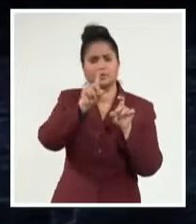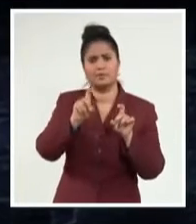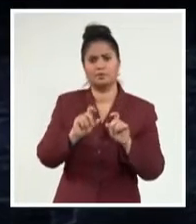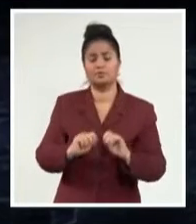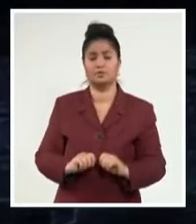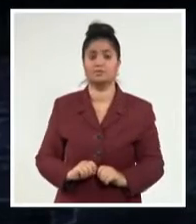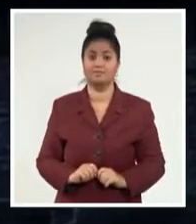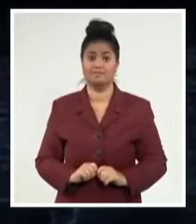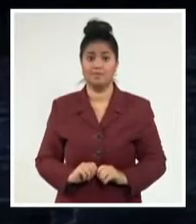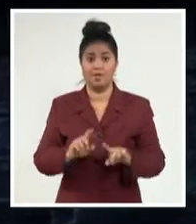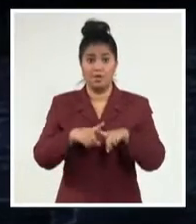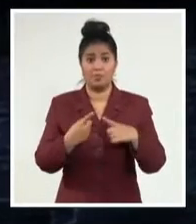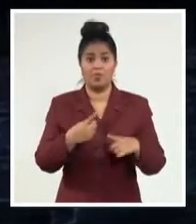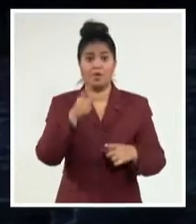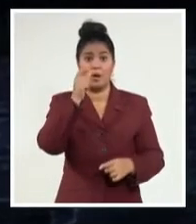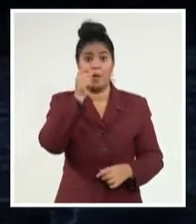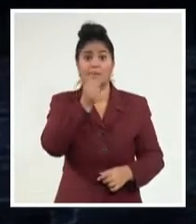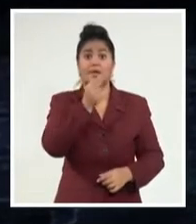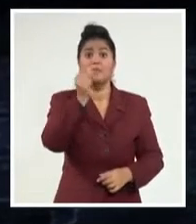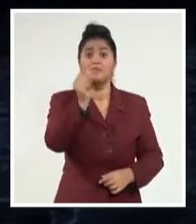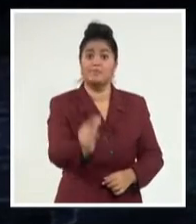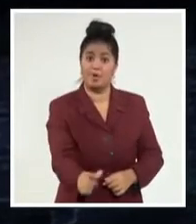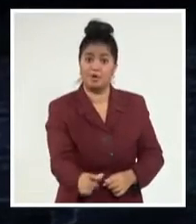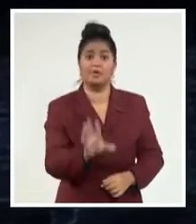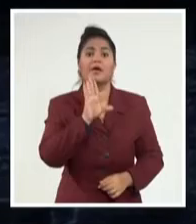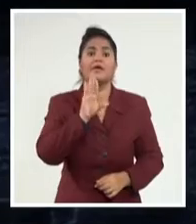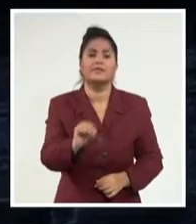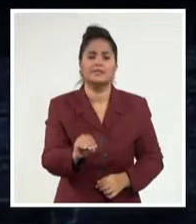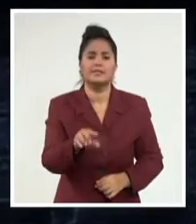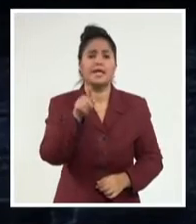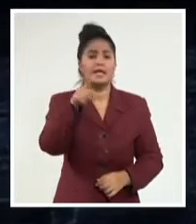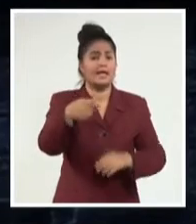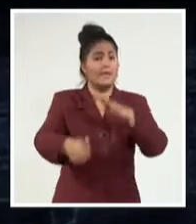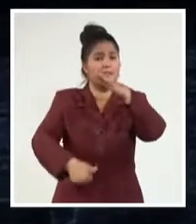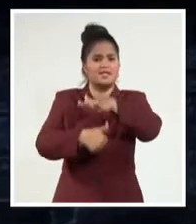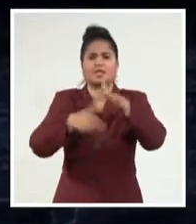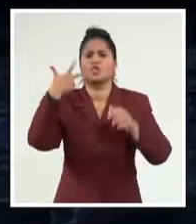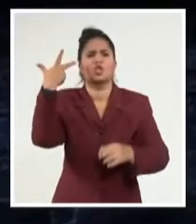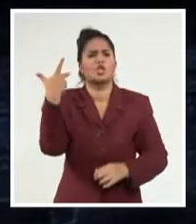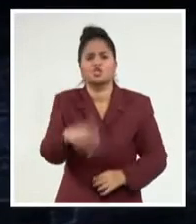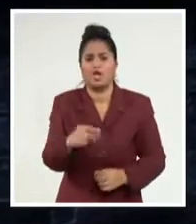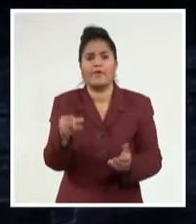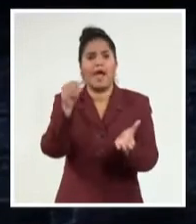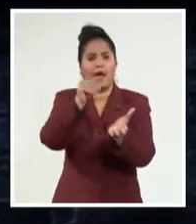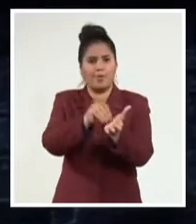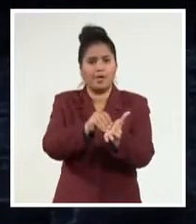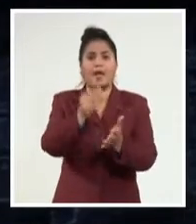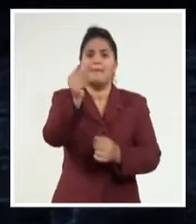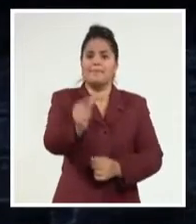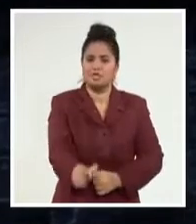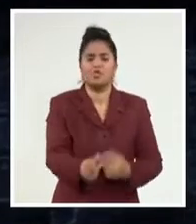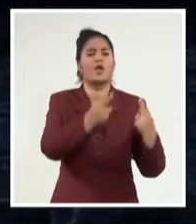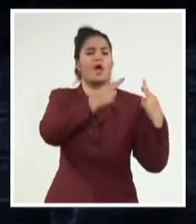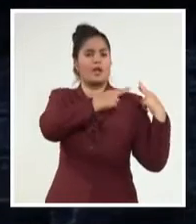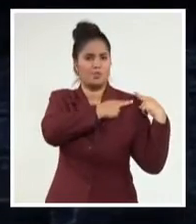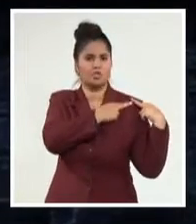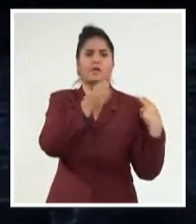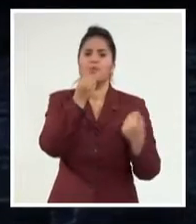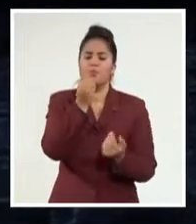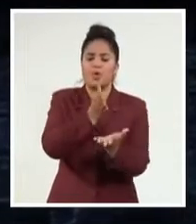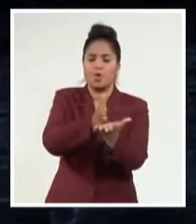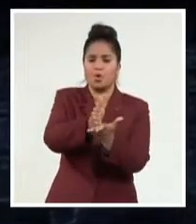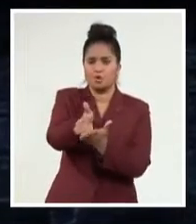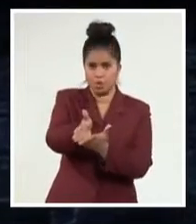no saber encontrar personas adecuadas para sus cargos de gobierno. Pero es que el gran problema es que en esto de llevar las riendas